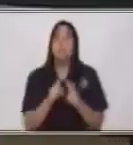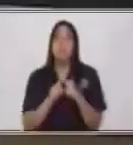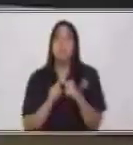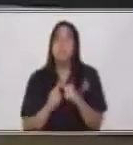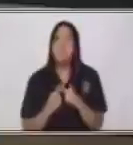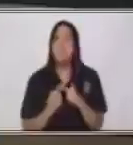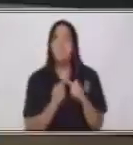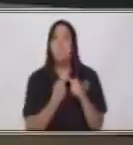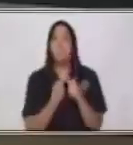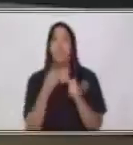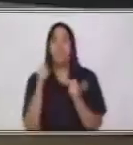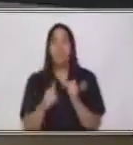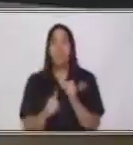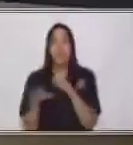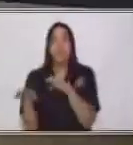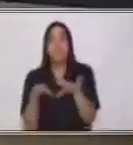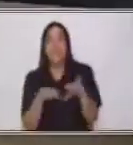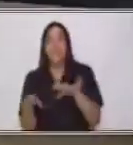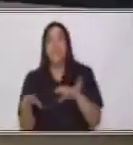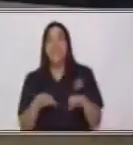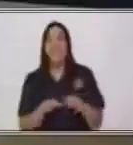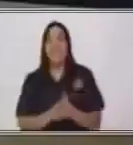iniciar con algunas actividades.